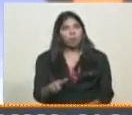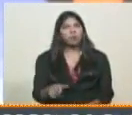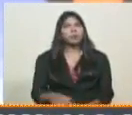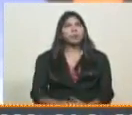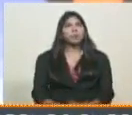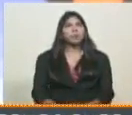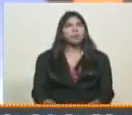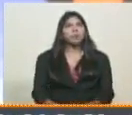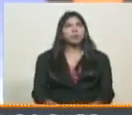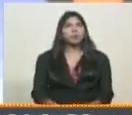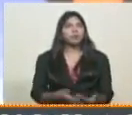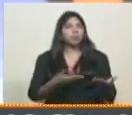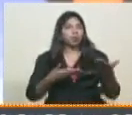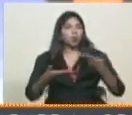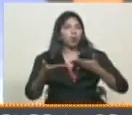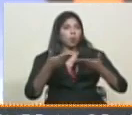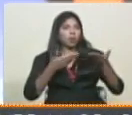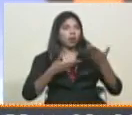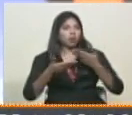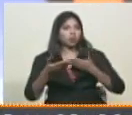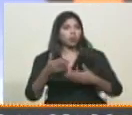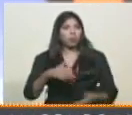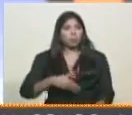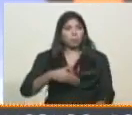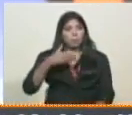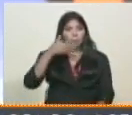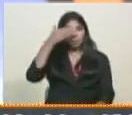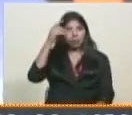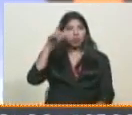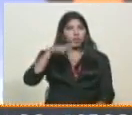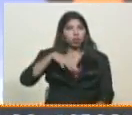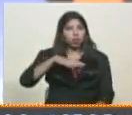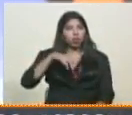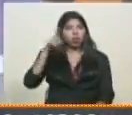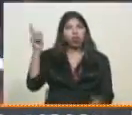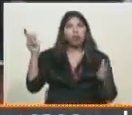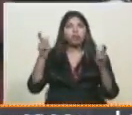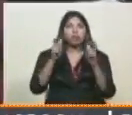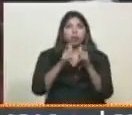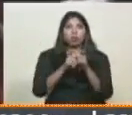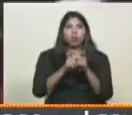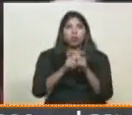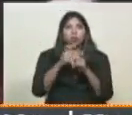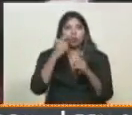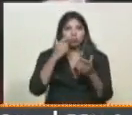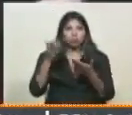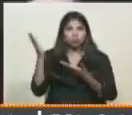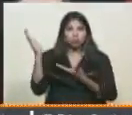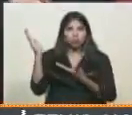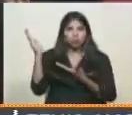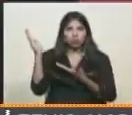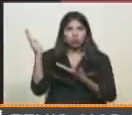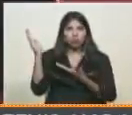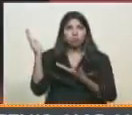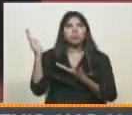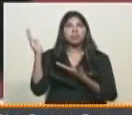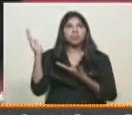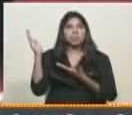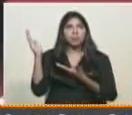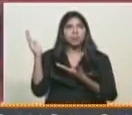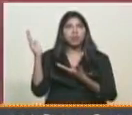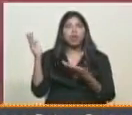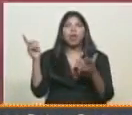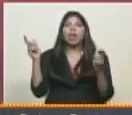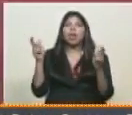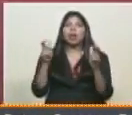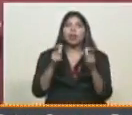para la cooperación islámica que se desarrolla en kazajistán en esta reunión y allí vamos a mostrar imágenes de cómo fue el desarrollo de la misma